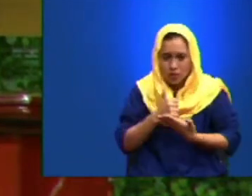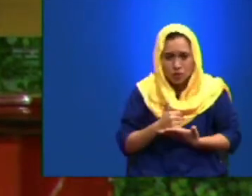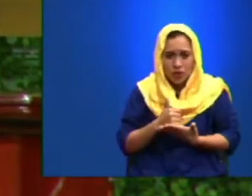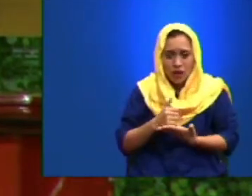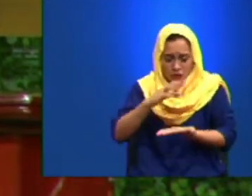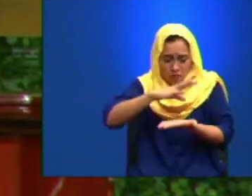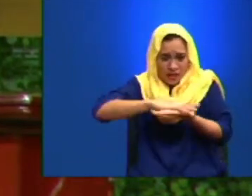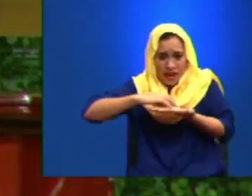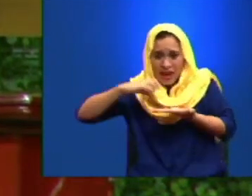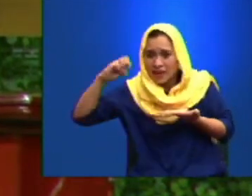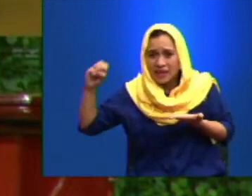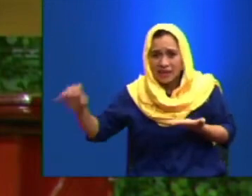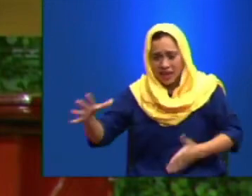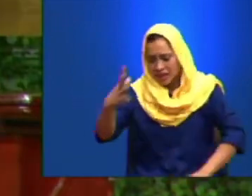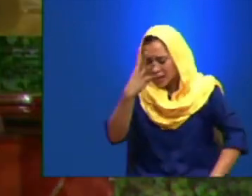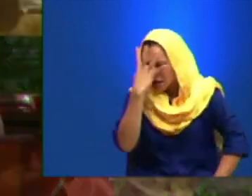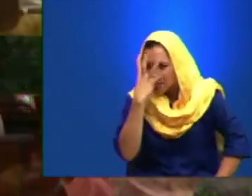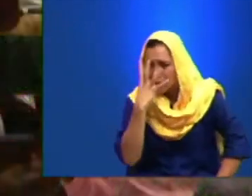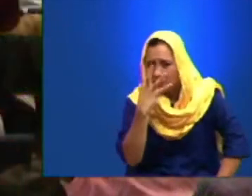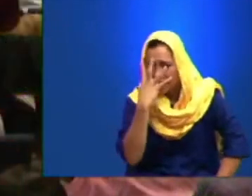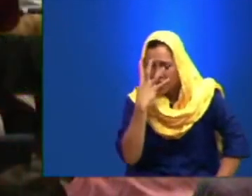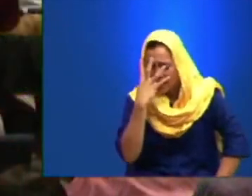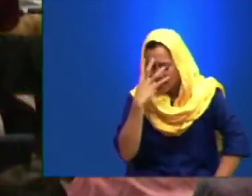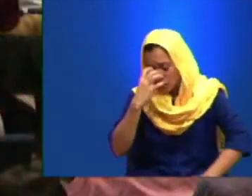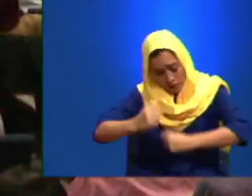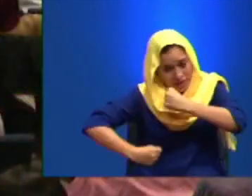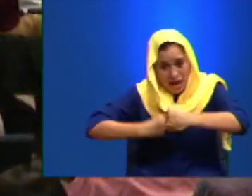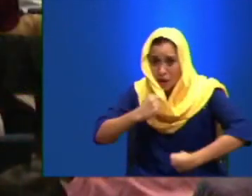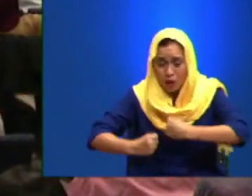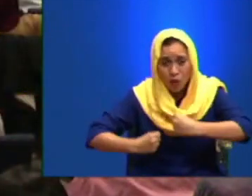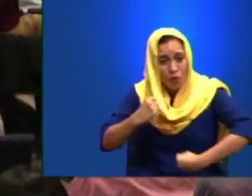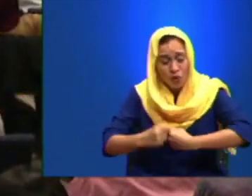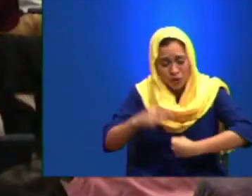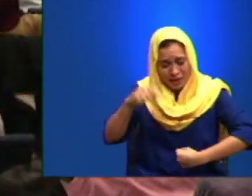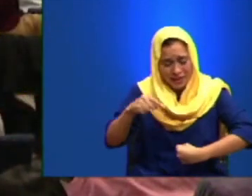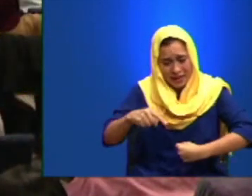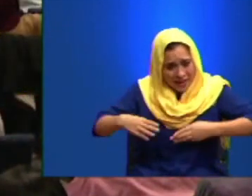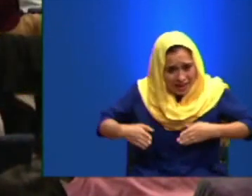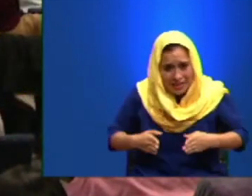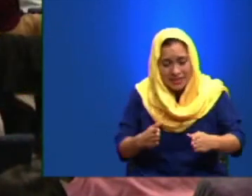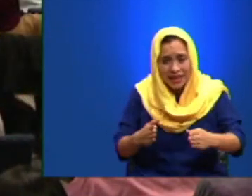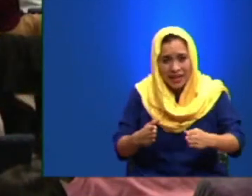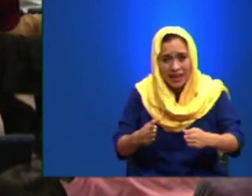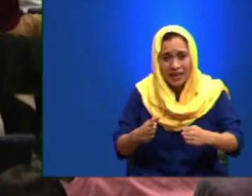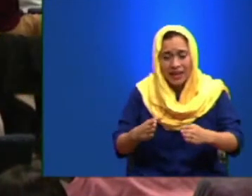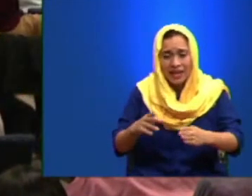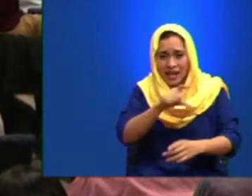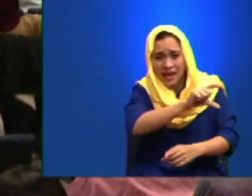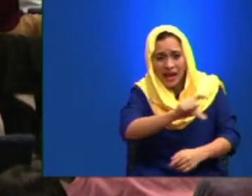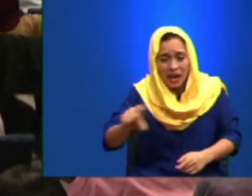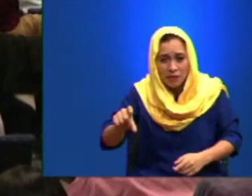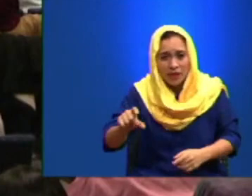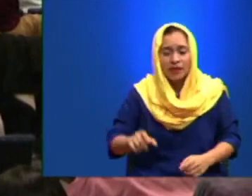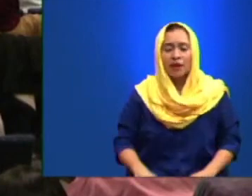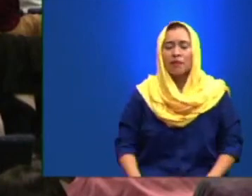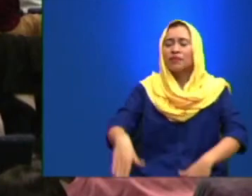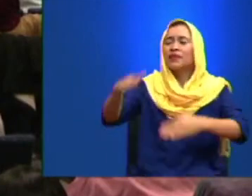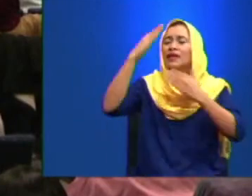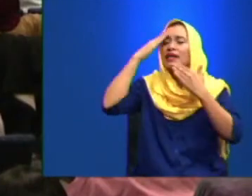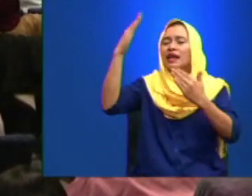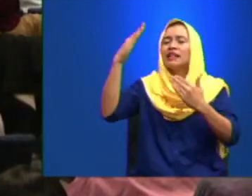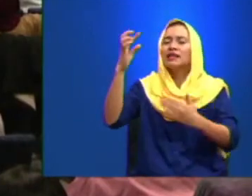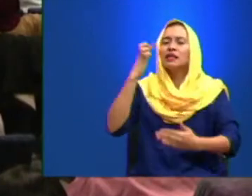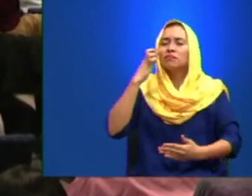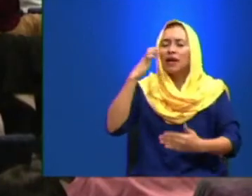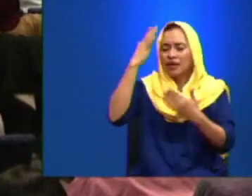fácil envuelve y a correr esta carrera extraordinaria gracias padre gracias hijo y gracias